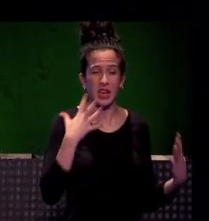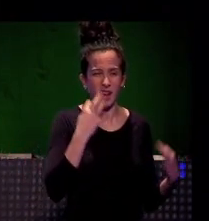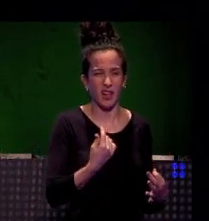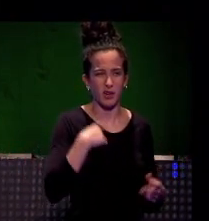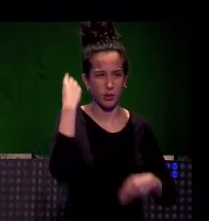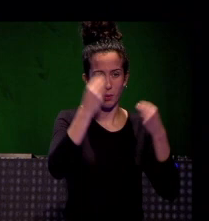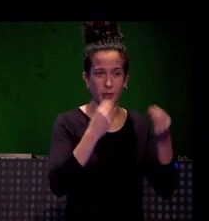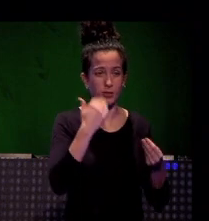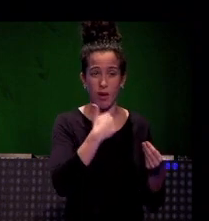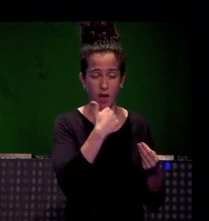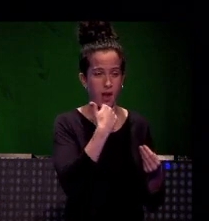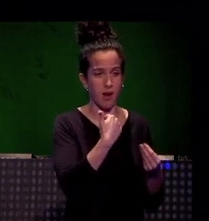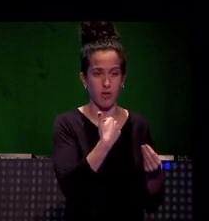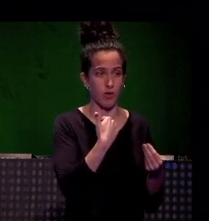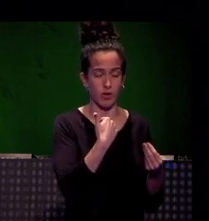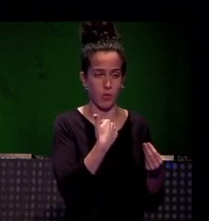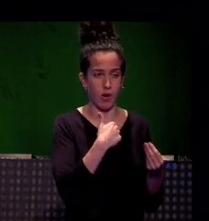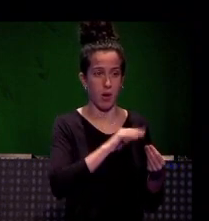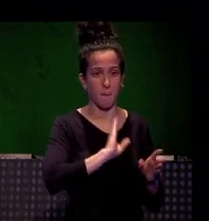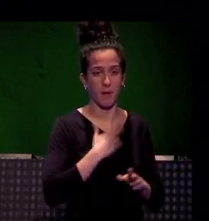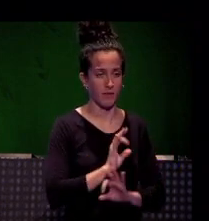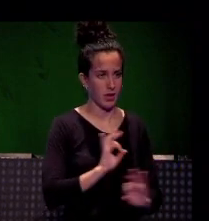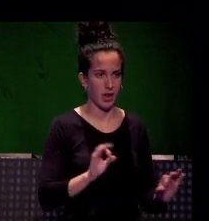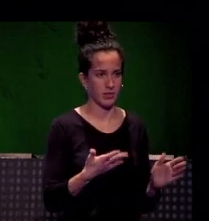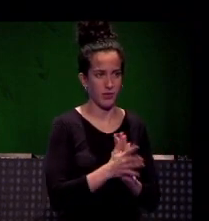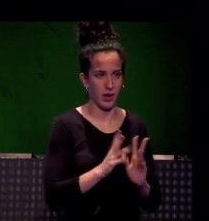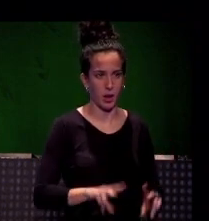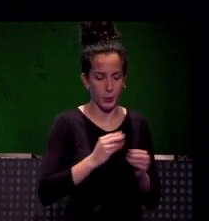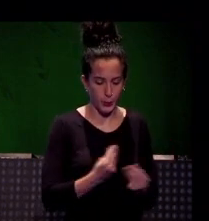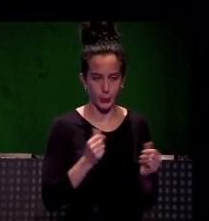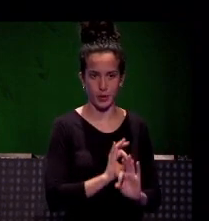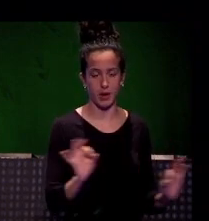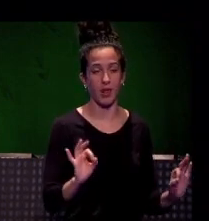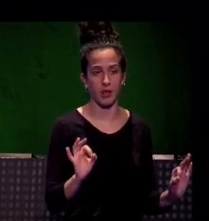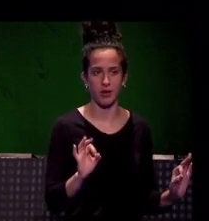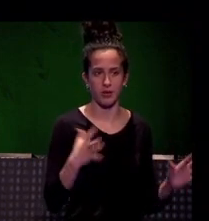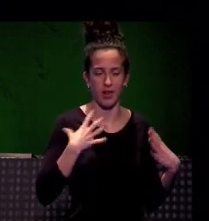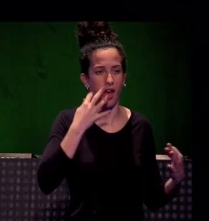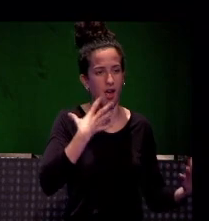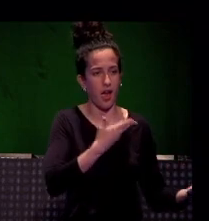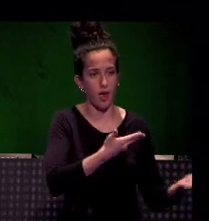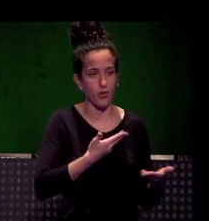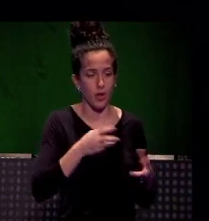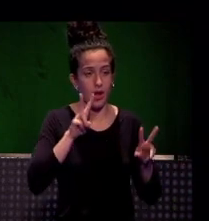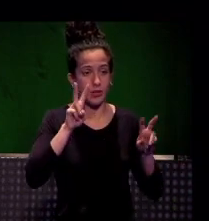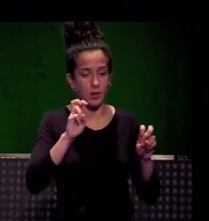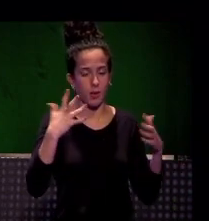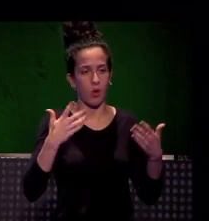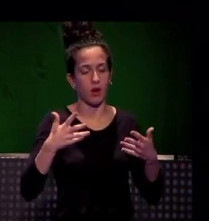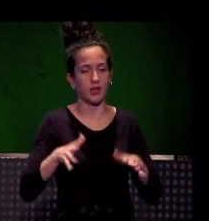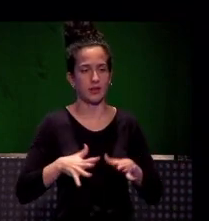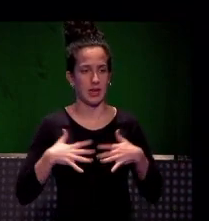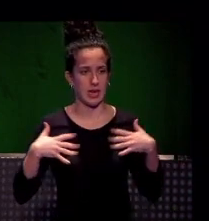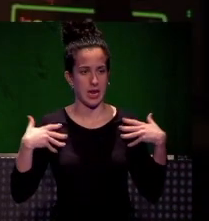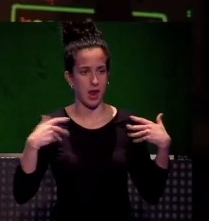cosa contra la que no puede acabar sino que al contrario puede ser cómplice de las emociones como como decía